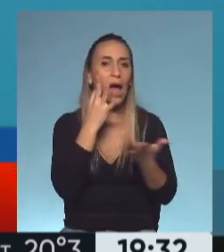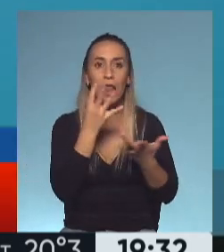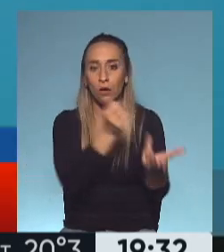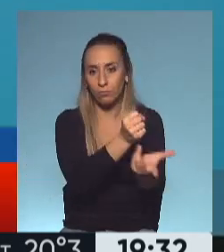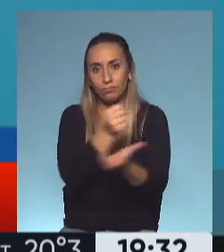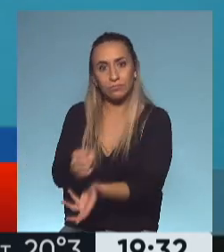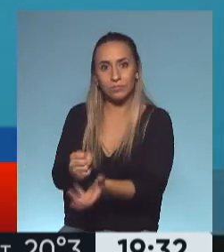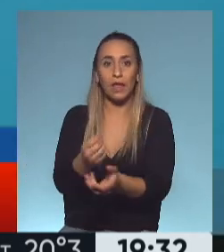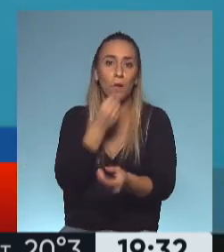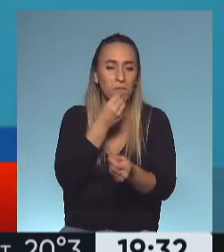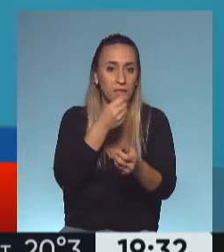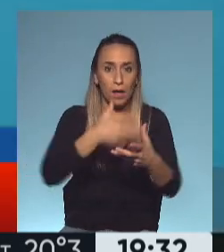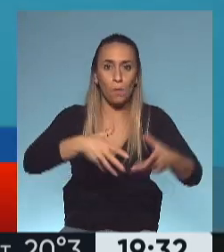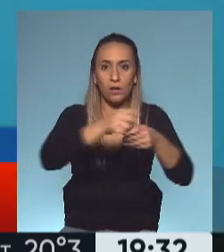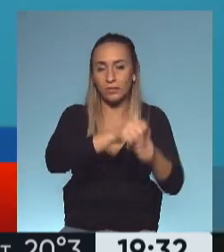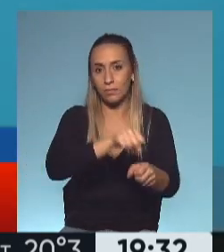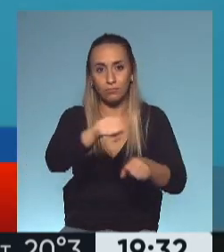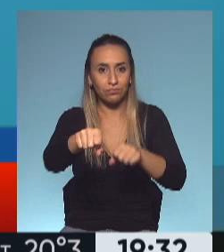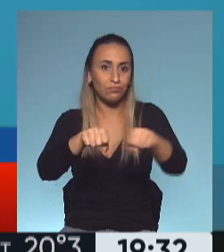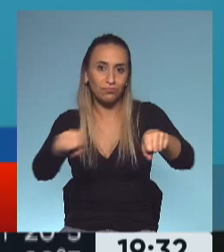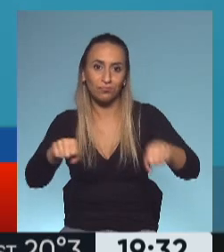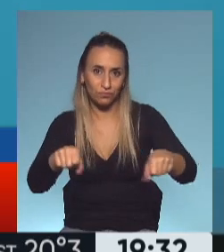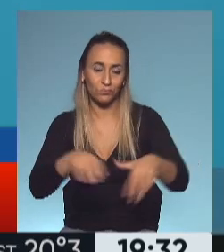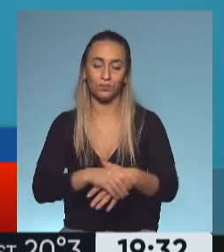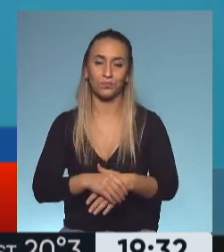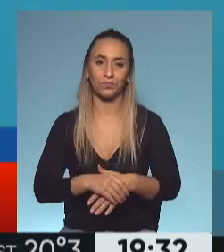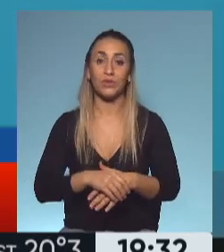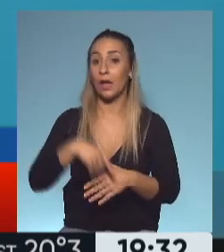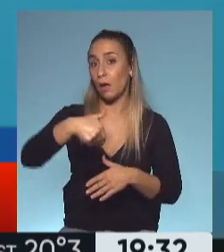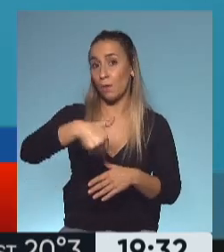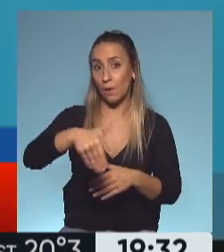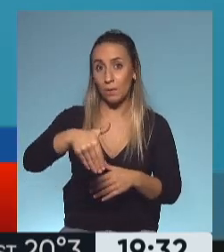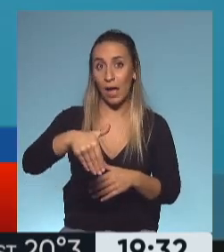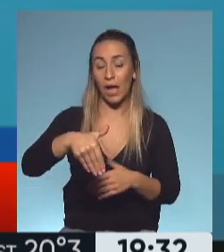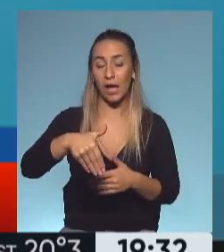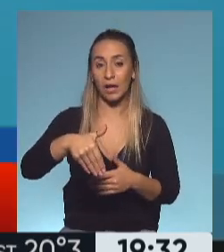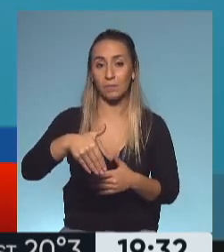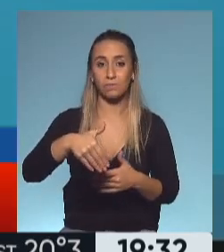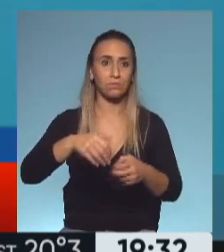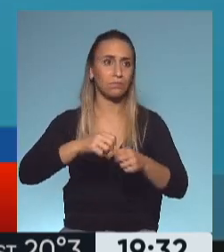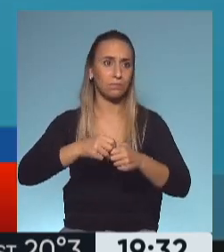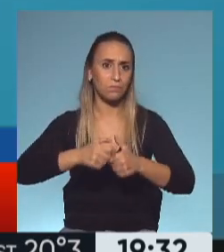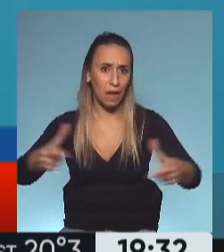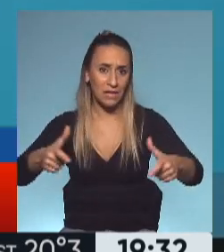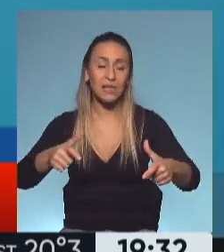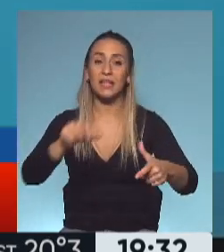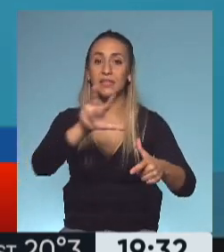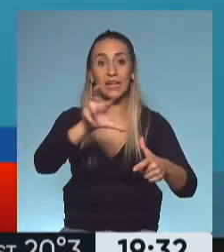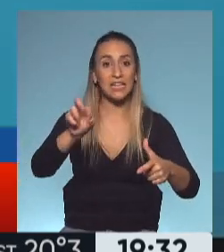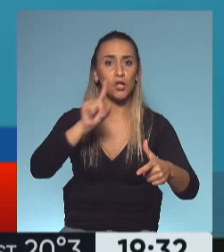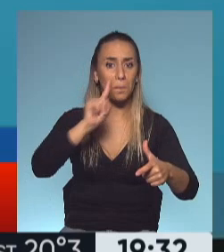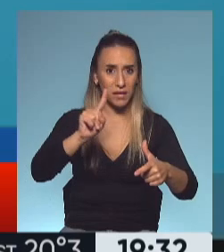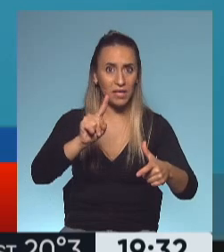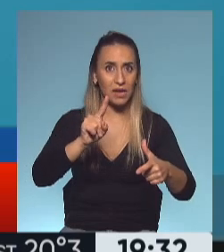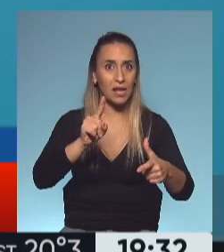alimentaria en las escuelas. Ahora vamos a ampliar el alcance en 300.000